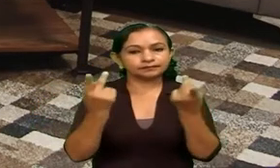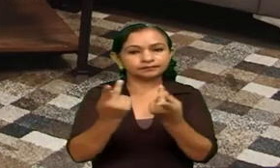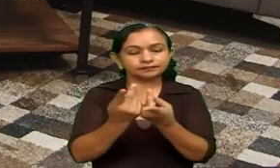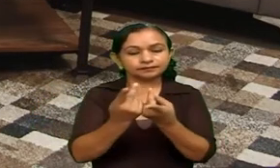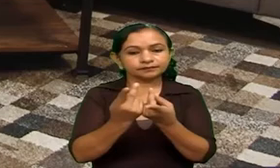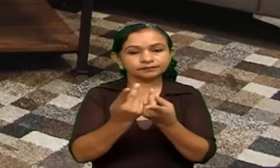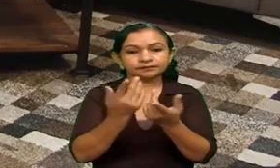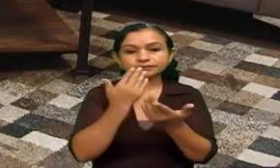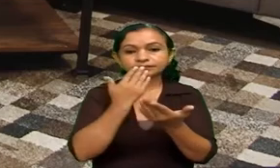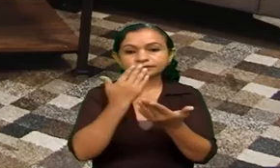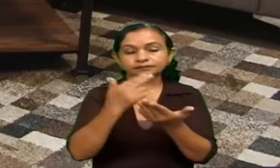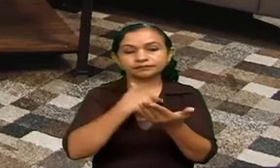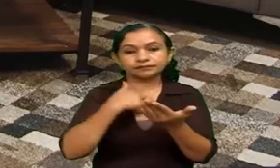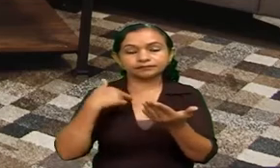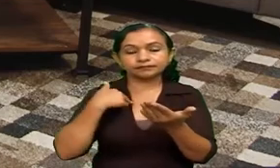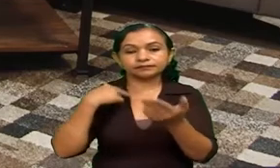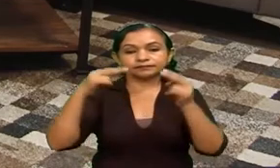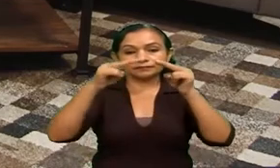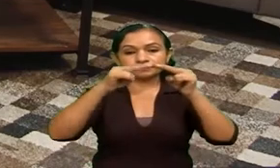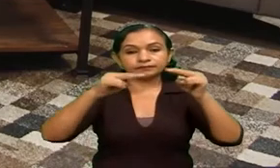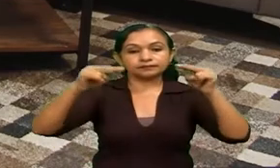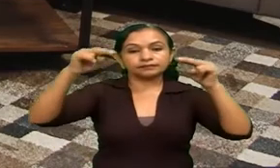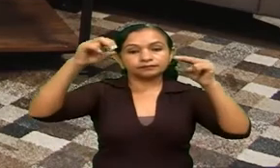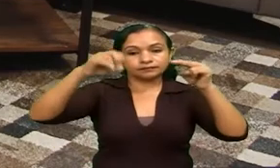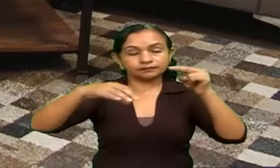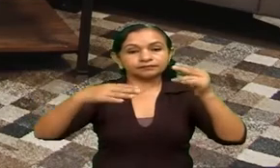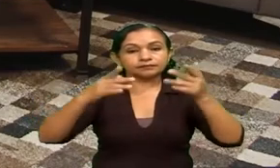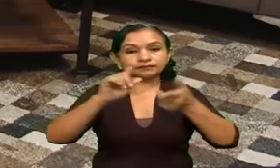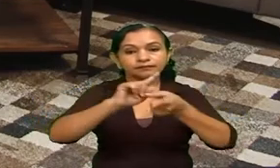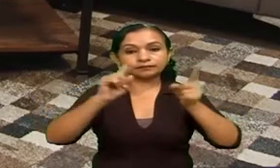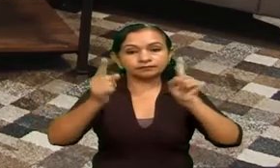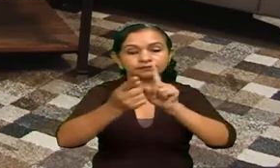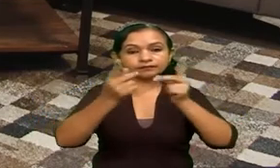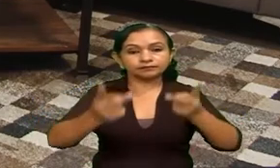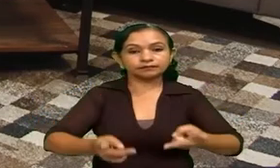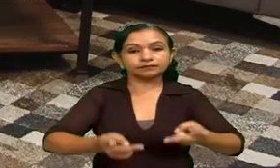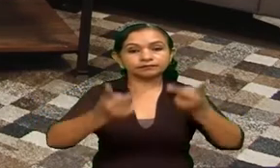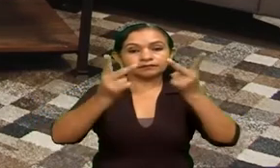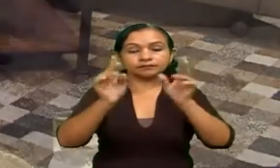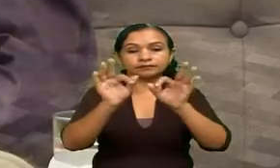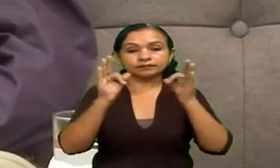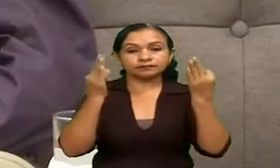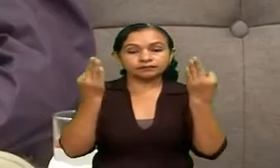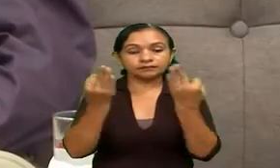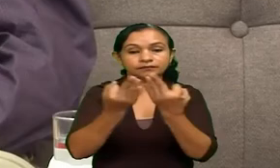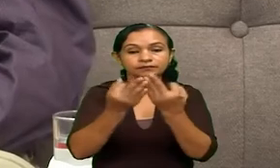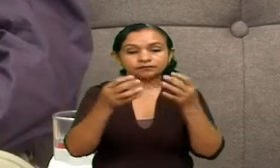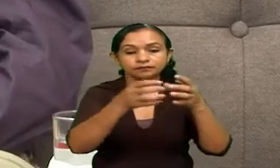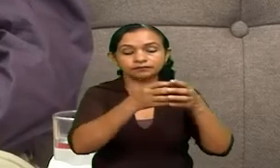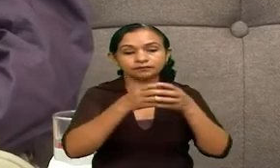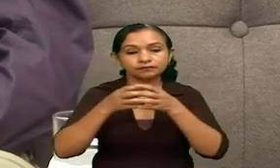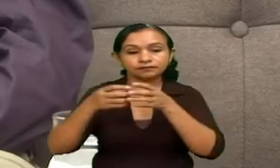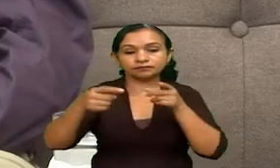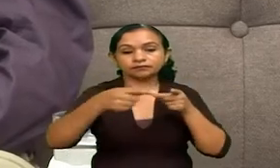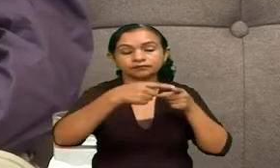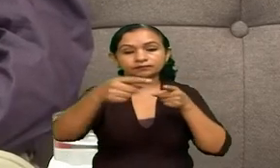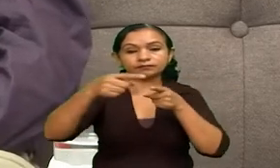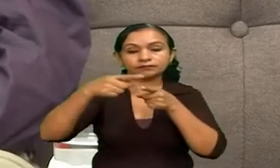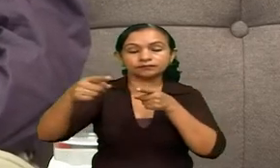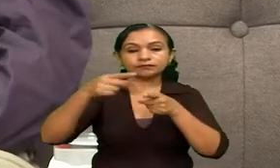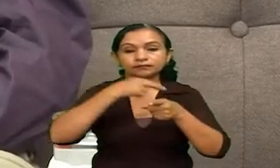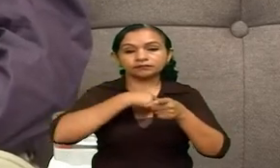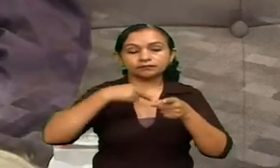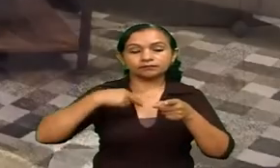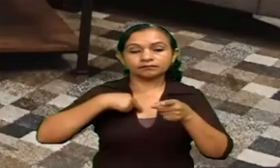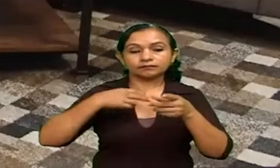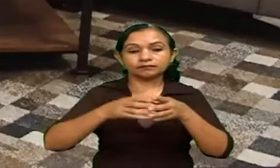ese beneficio como es el acceso a la energía eléctrica, que le cambia la vida a la familia, a la comunidad, al municipio y hace crecer